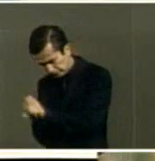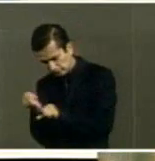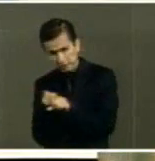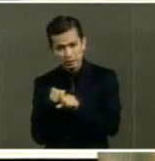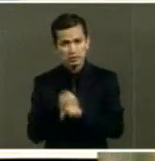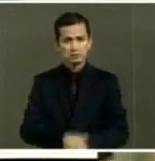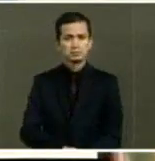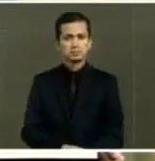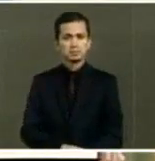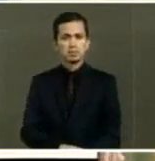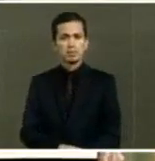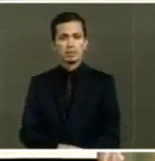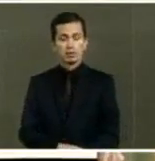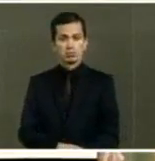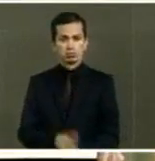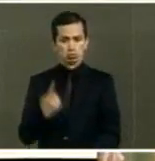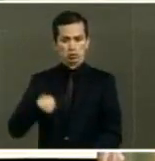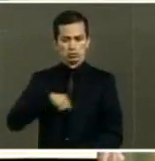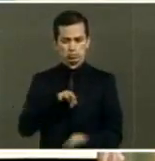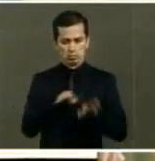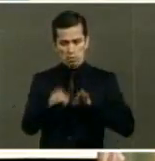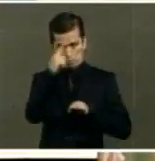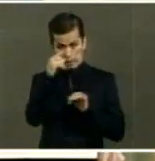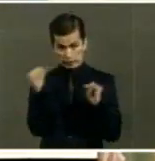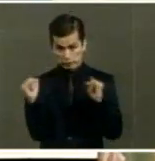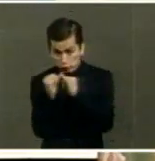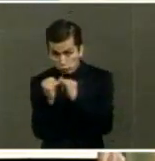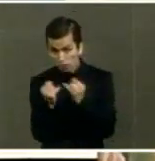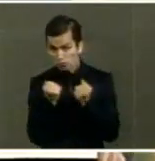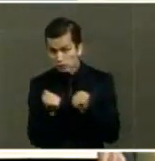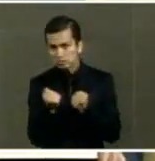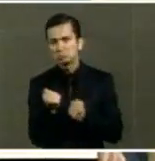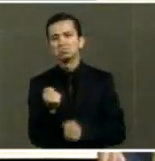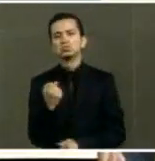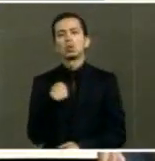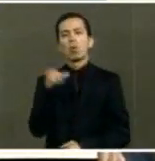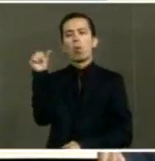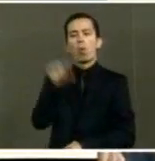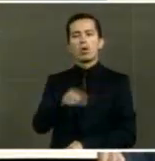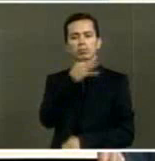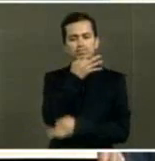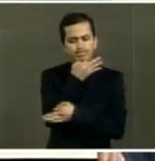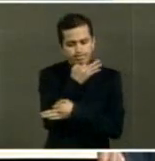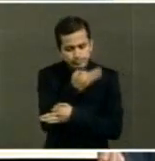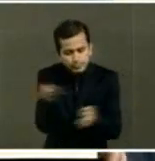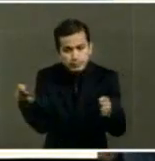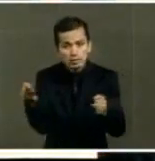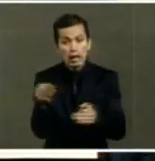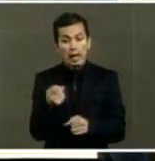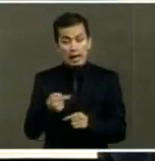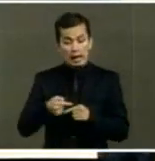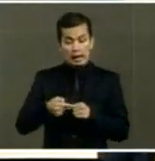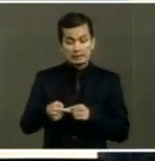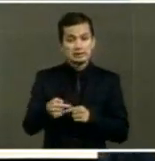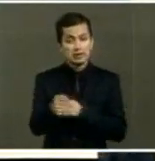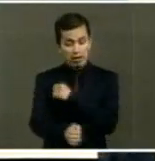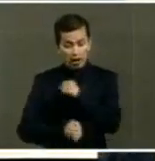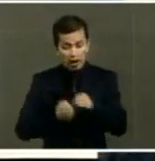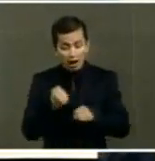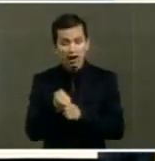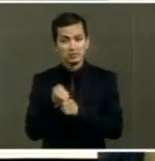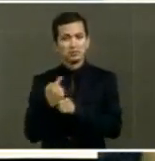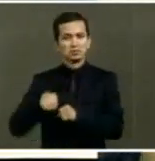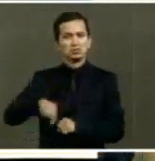Y en el trabajo por fortalecer nuestras instituciones, hoy quiero anunciar que este año estamos